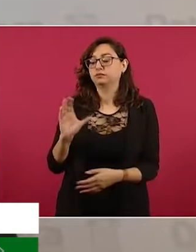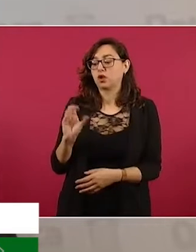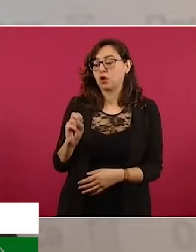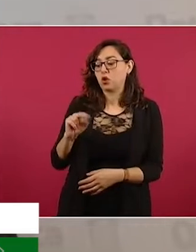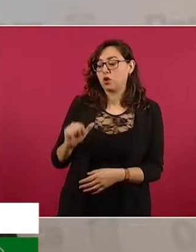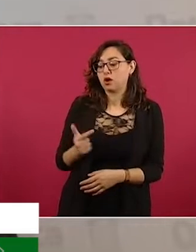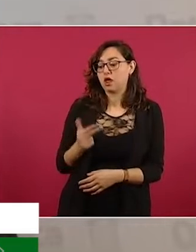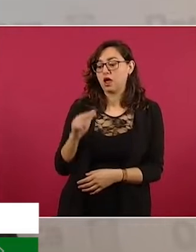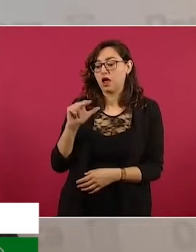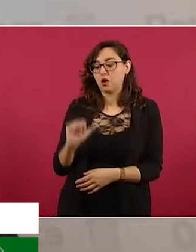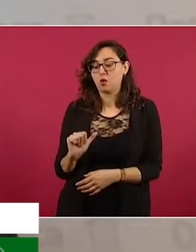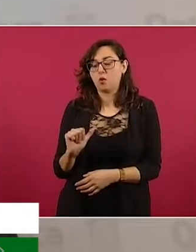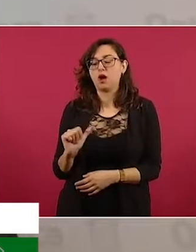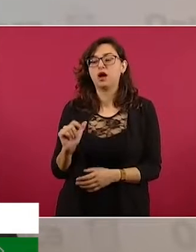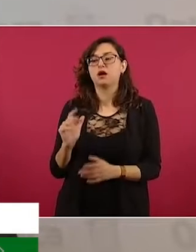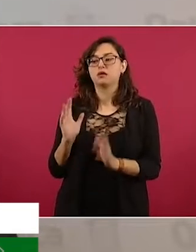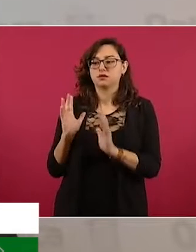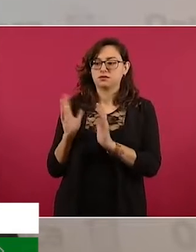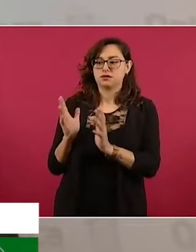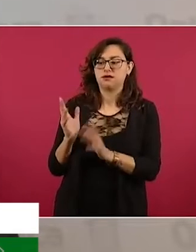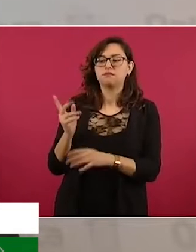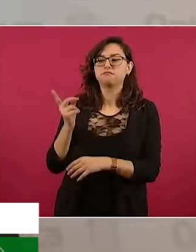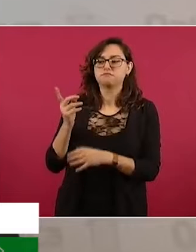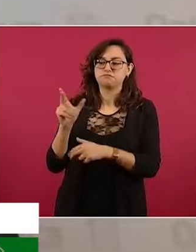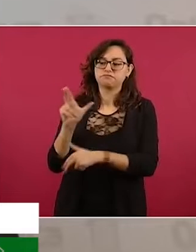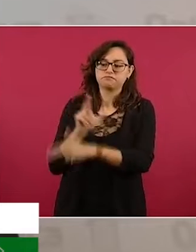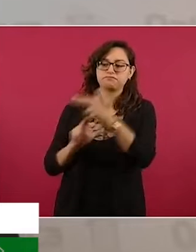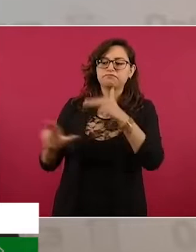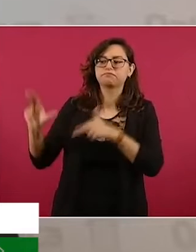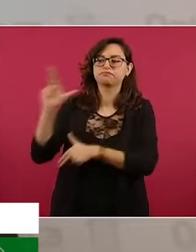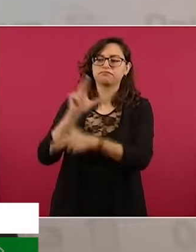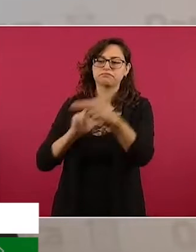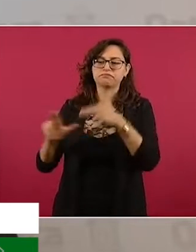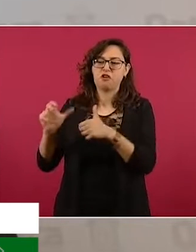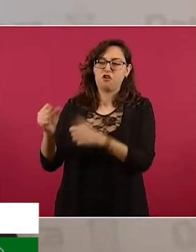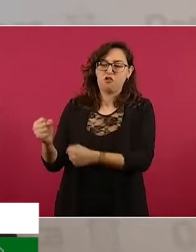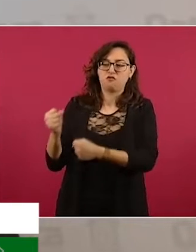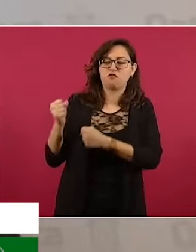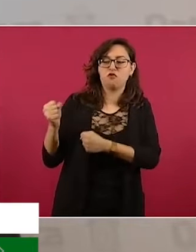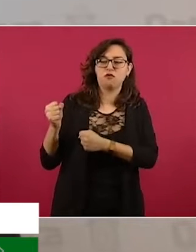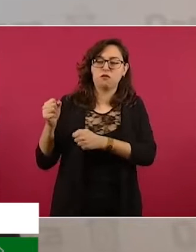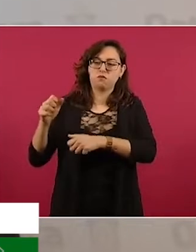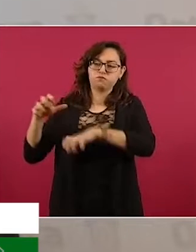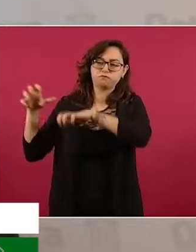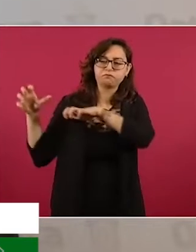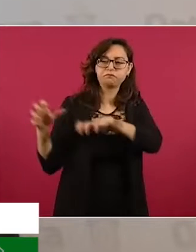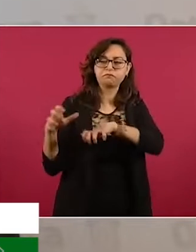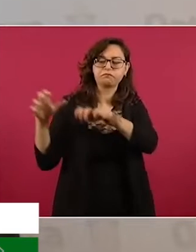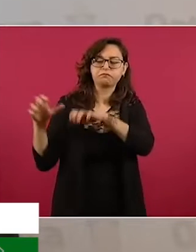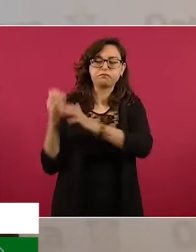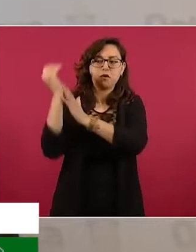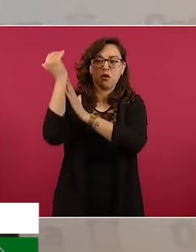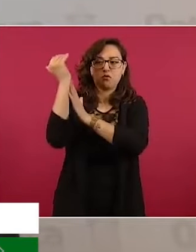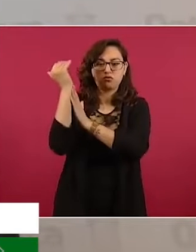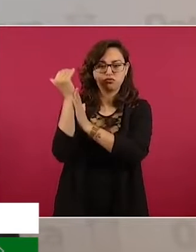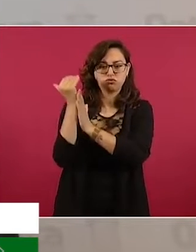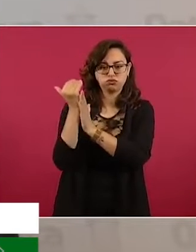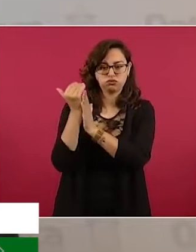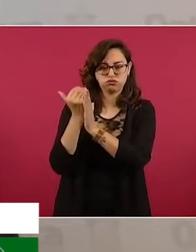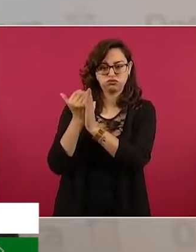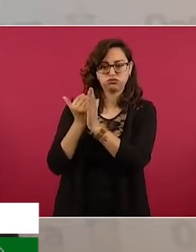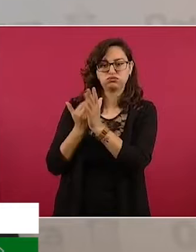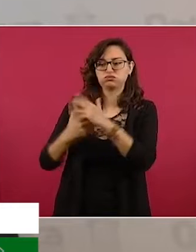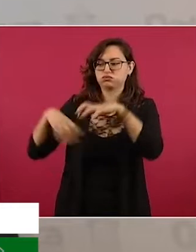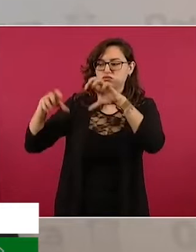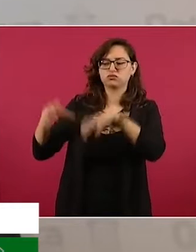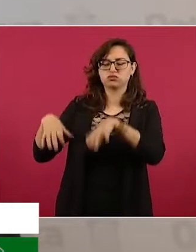11 personas fallecidas y al menos 33 ciudadanos que han sido reportados como desaparecidos. En el tema y la parte